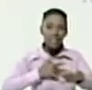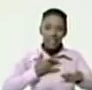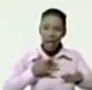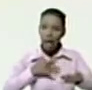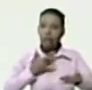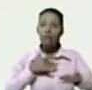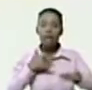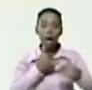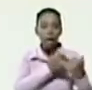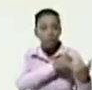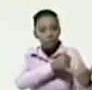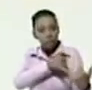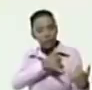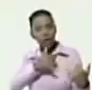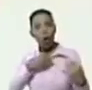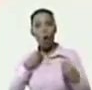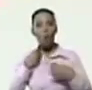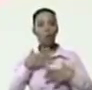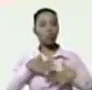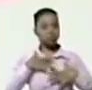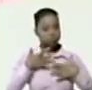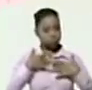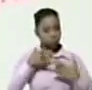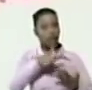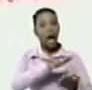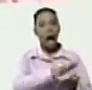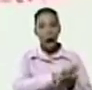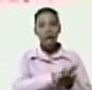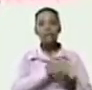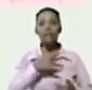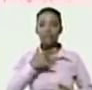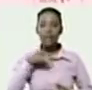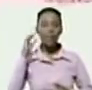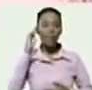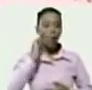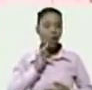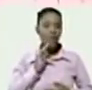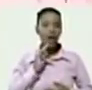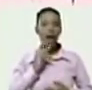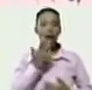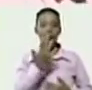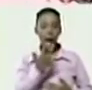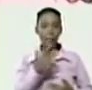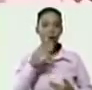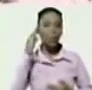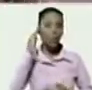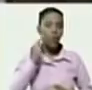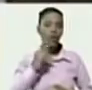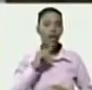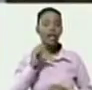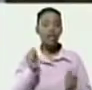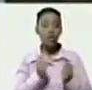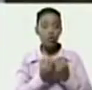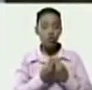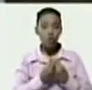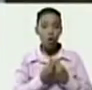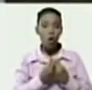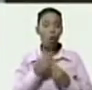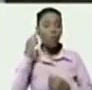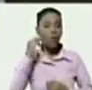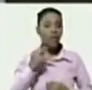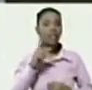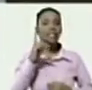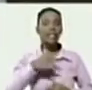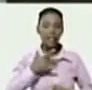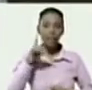lo menos yo lo sentí así, que uno siente a Bolívar, siente la mano de Bolívar. Y con Bolívar siente la mano de